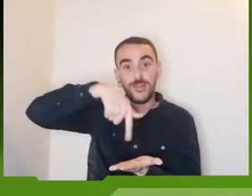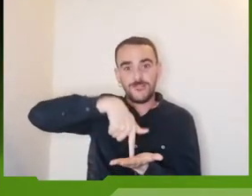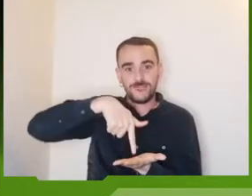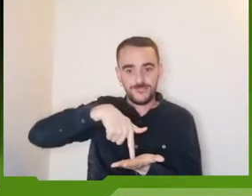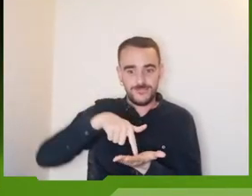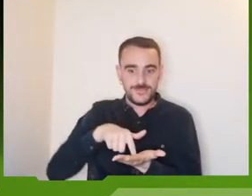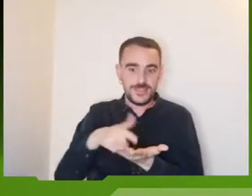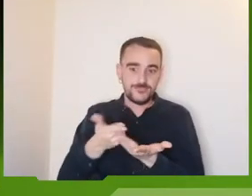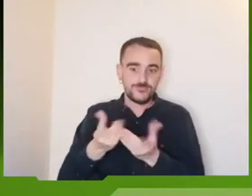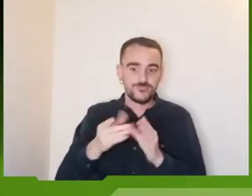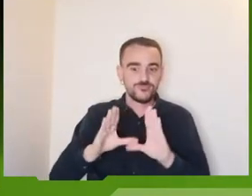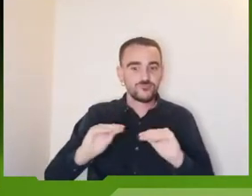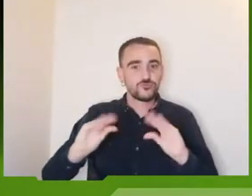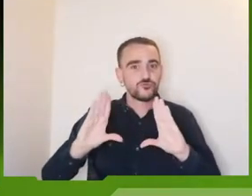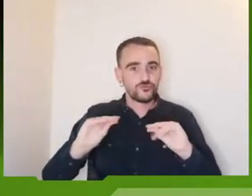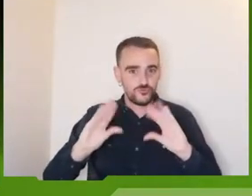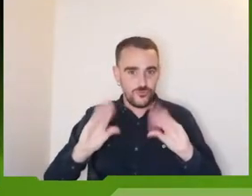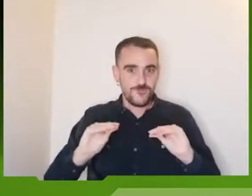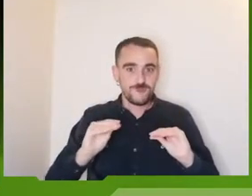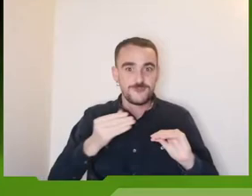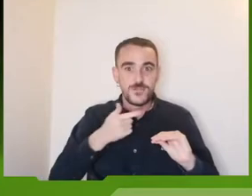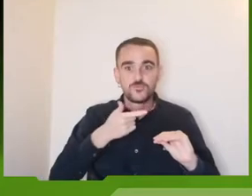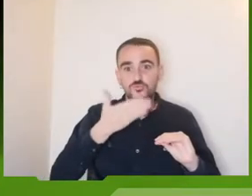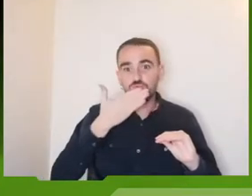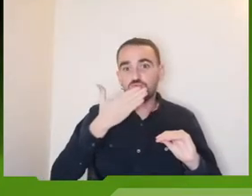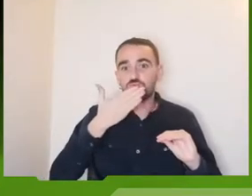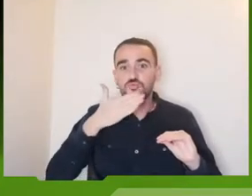Es súper esponjoso.